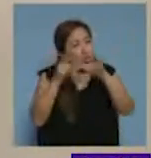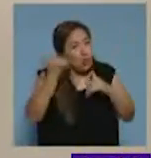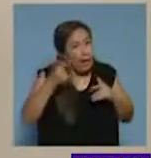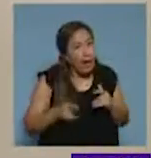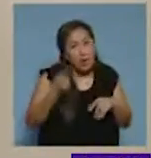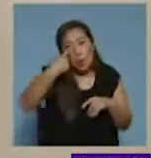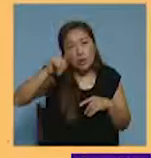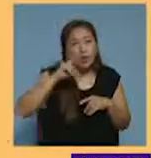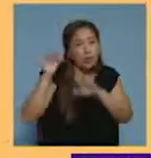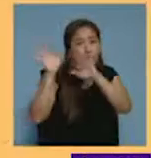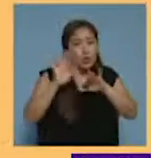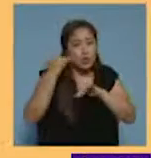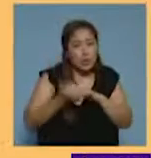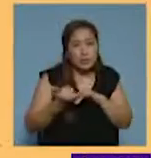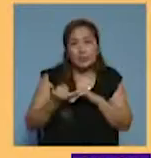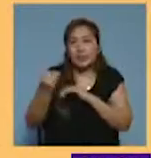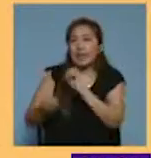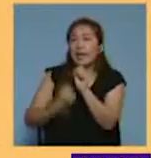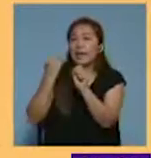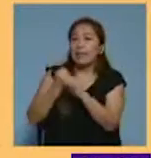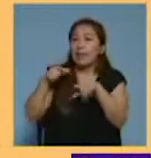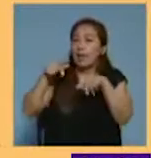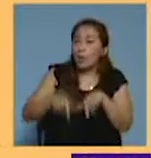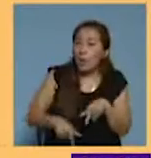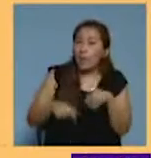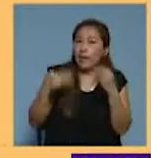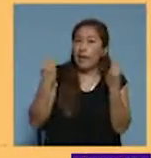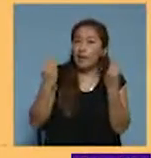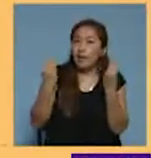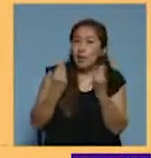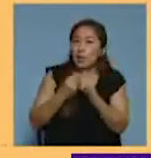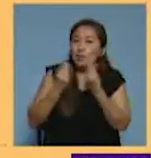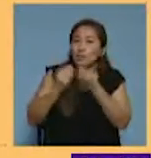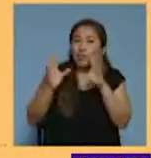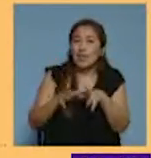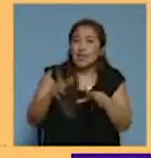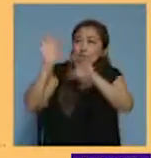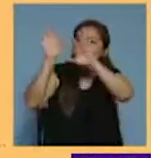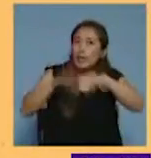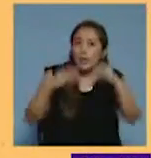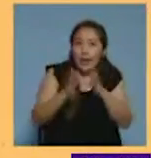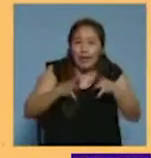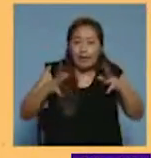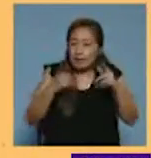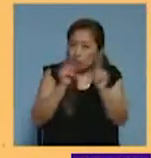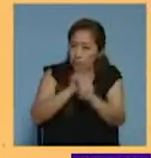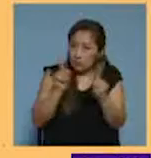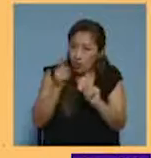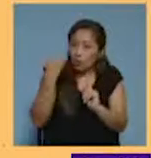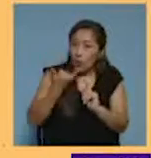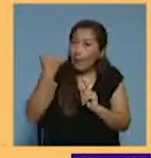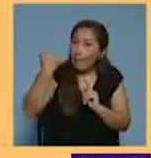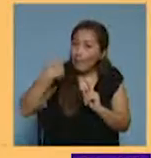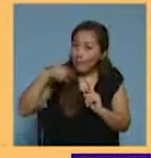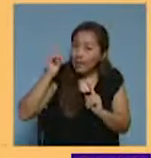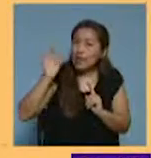llamamos días por lo menos en la provincia todavía no tenemos registros de lluvia extraordinaria lo que sigue los efectos